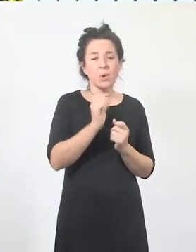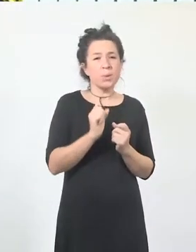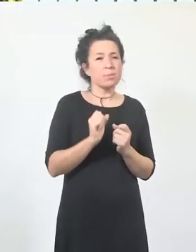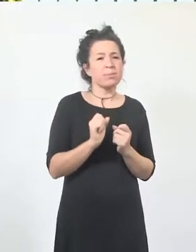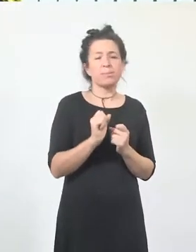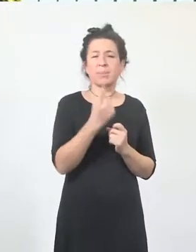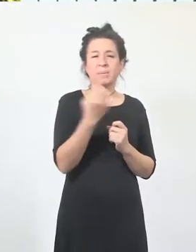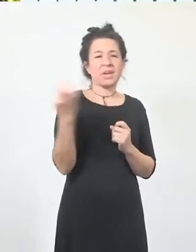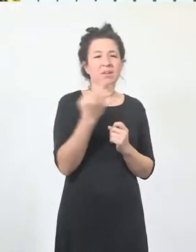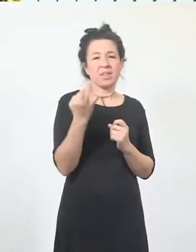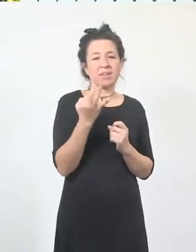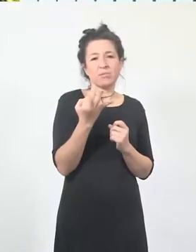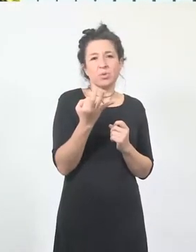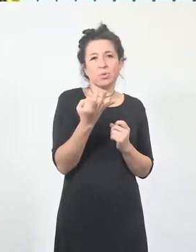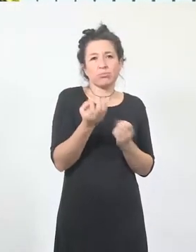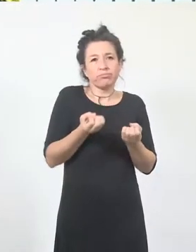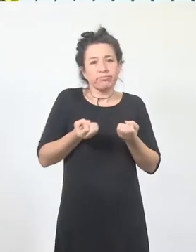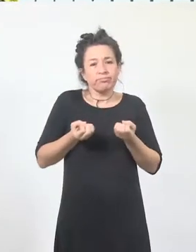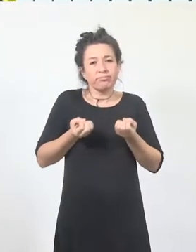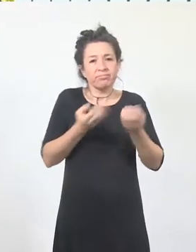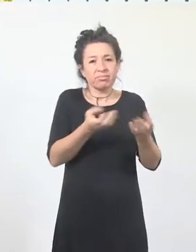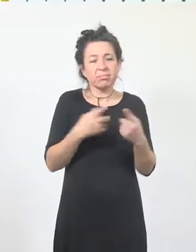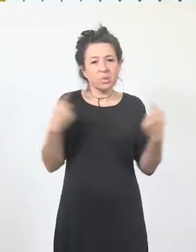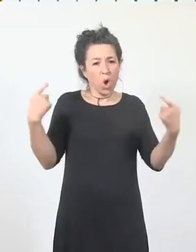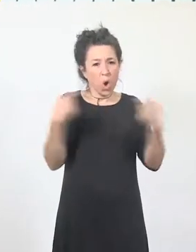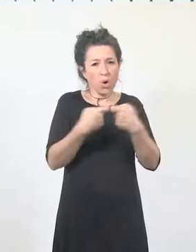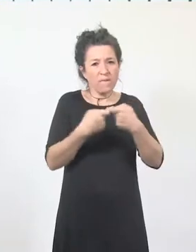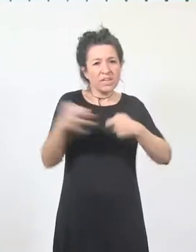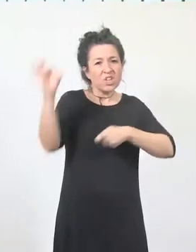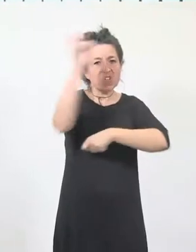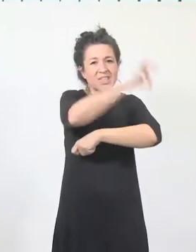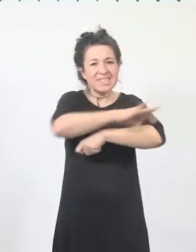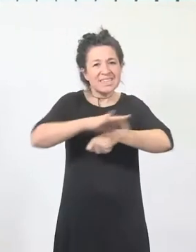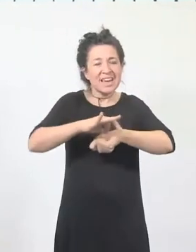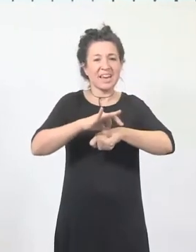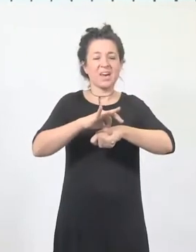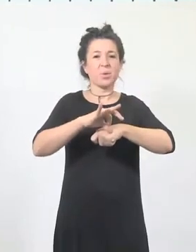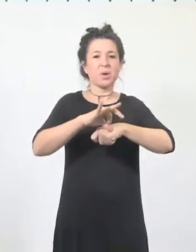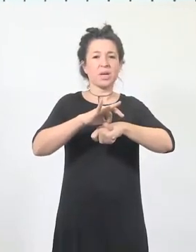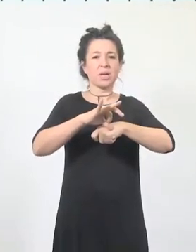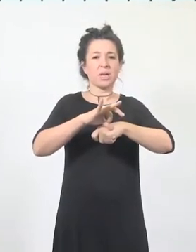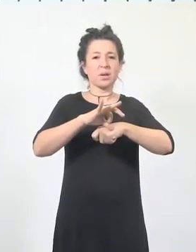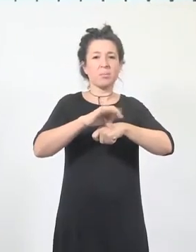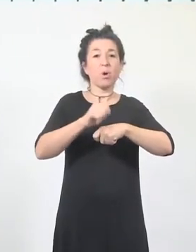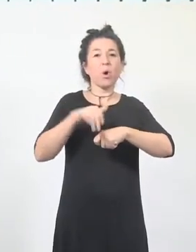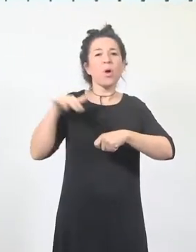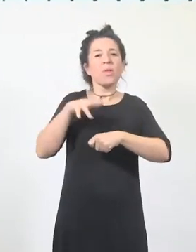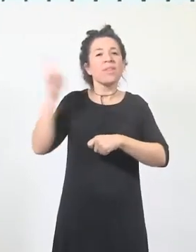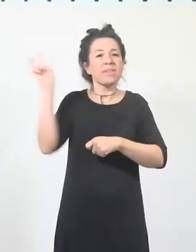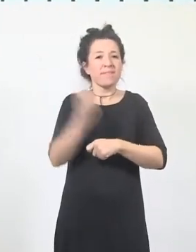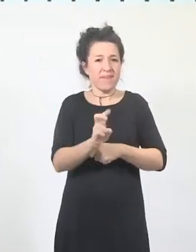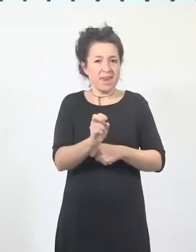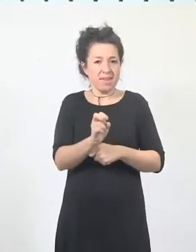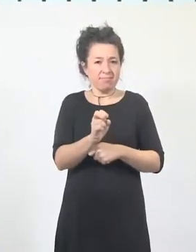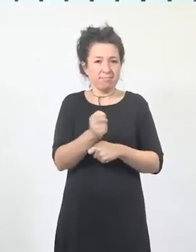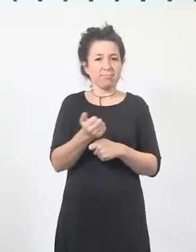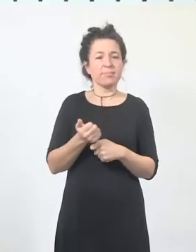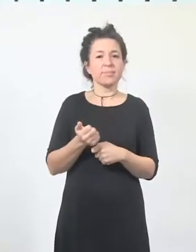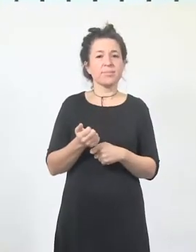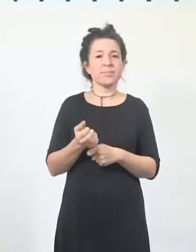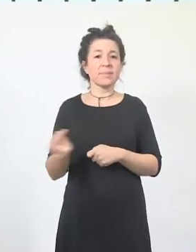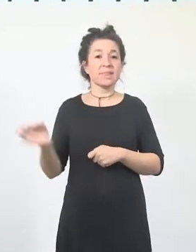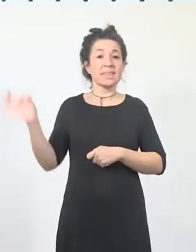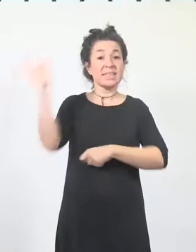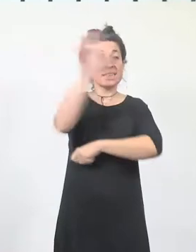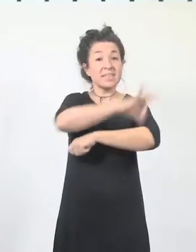En primer lugar, hay que dar a conocer el conflicto saharaui desde el punto de vista de su origen. El